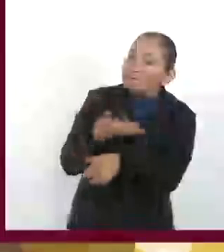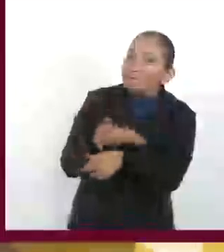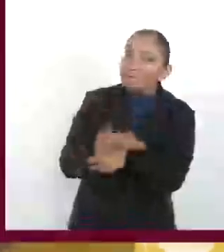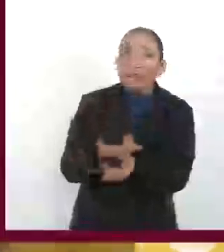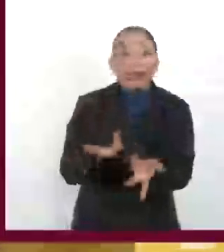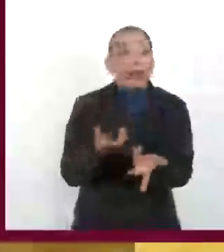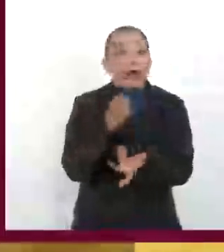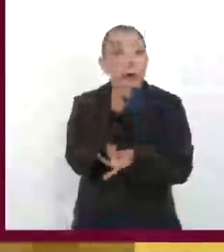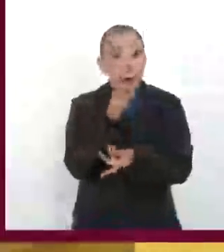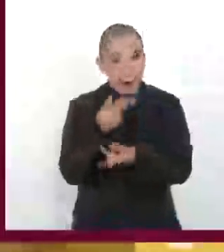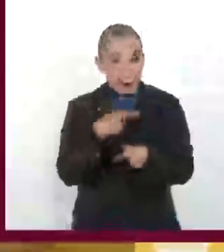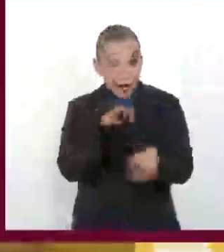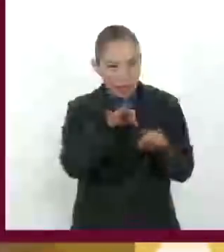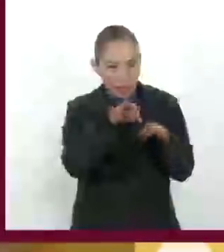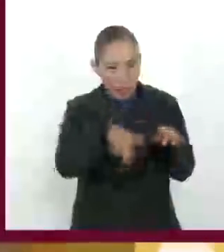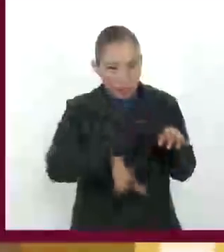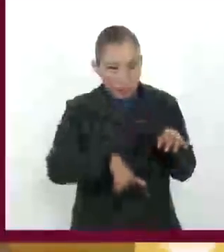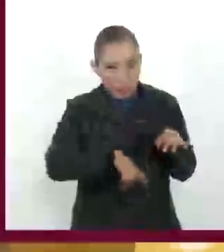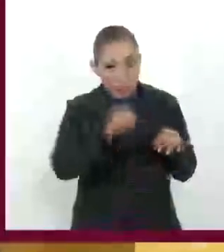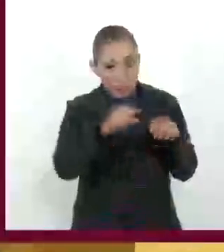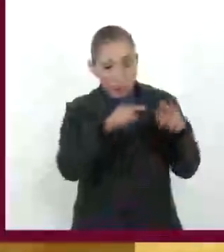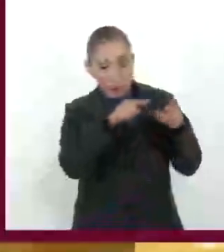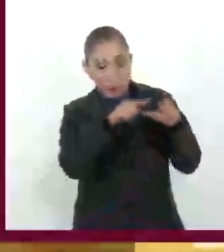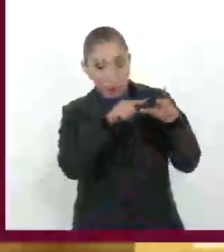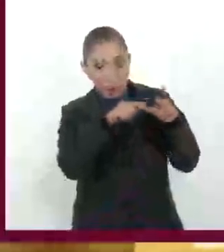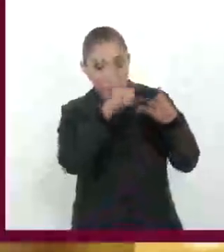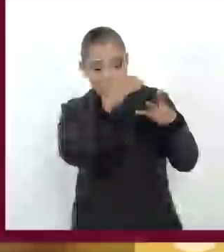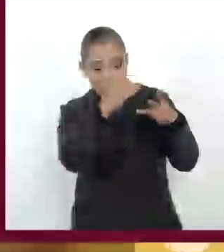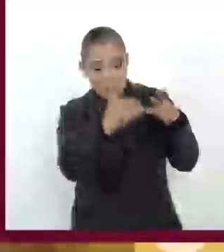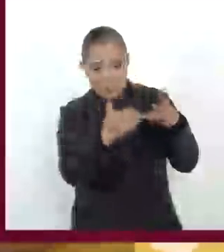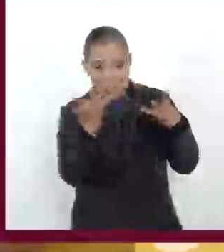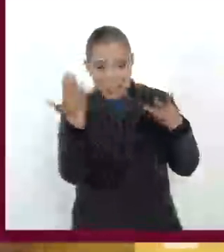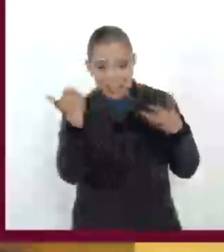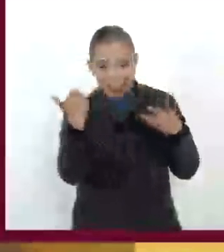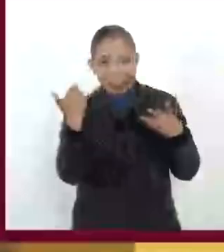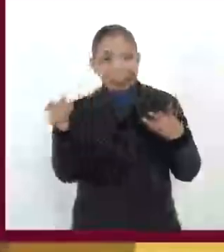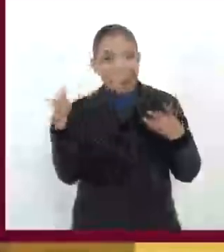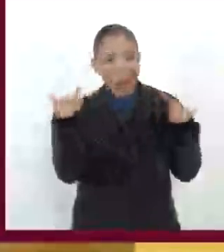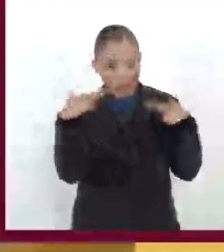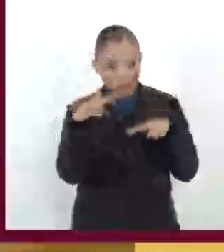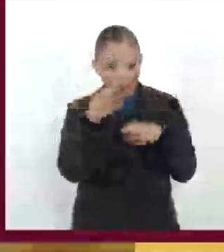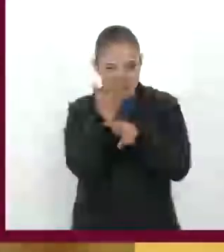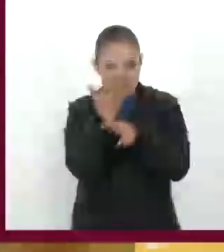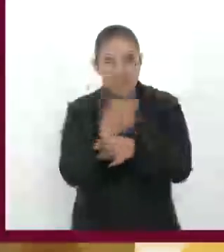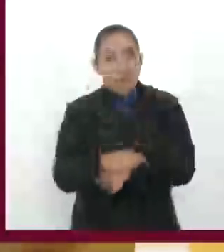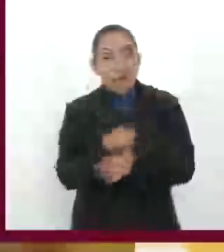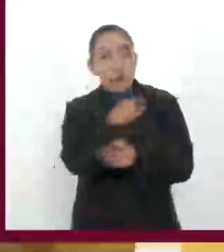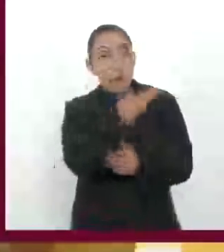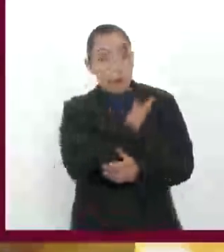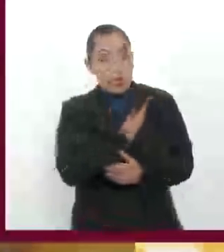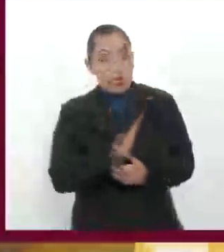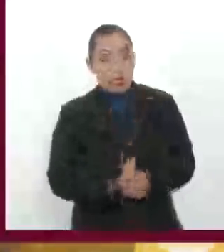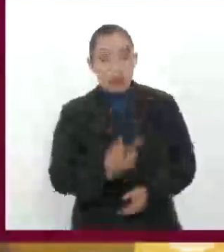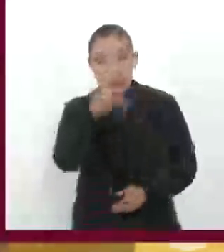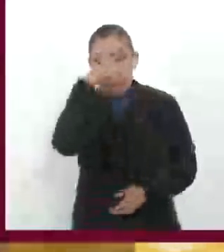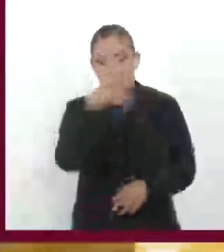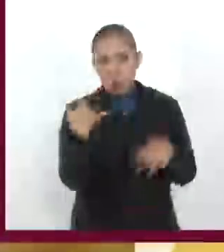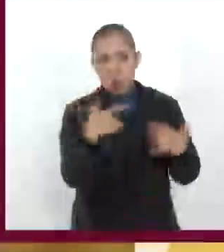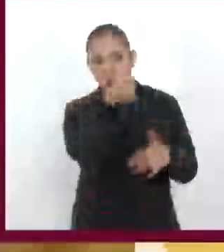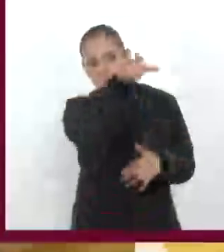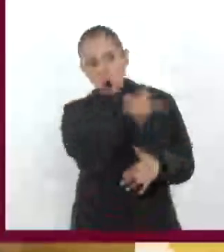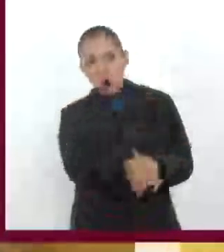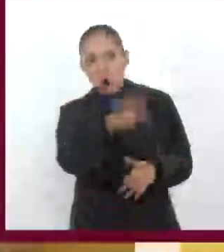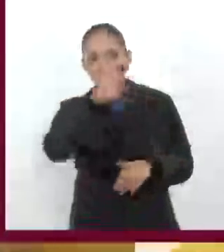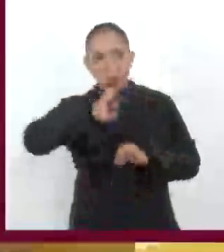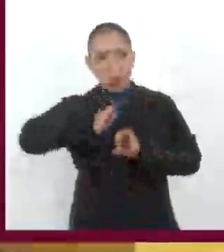sociedad. Además, los servidores públicos en este rango, en estas jerarquías que menciona el maestro Antonio, van desde el presidente de la